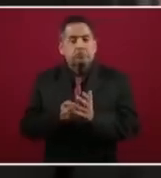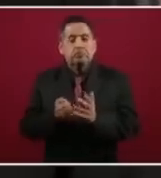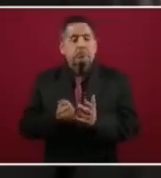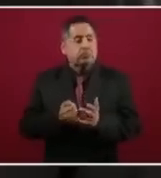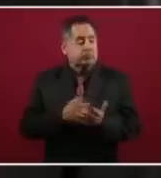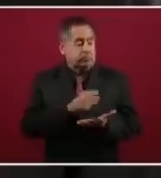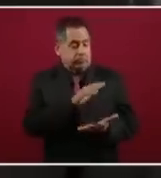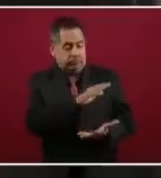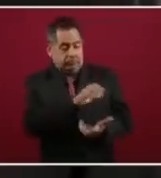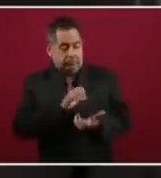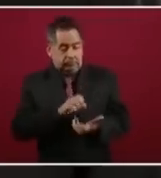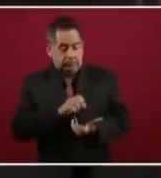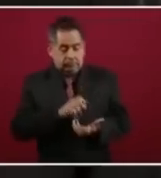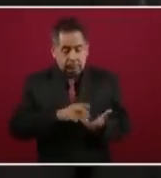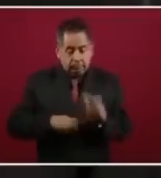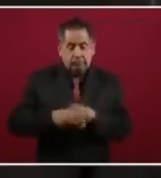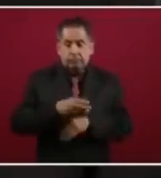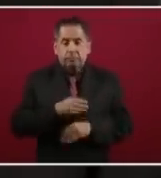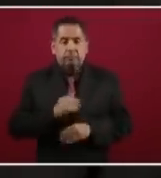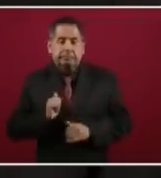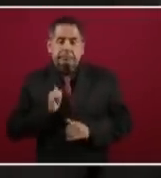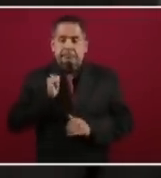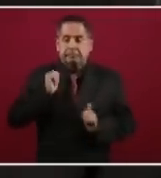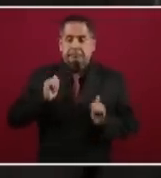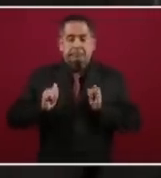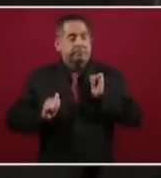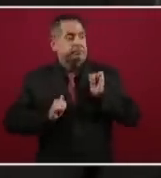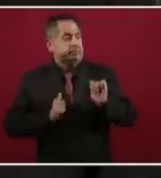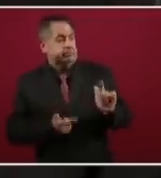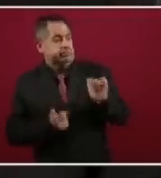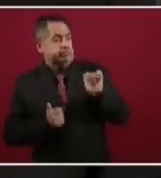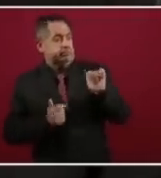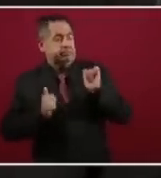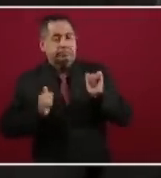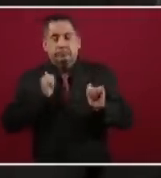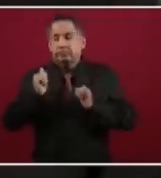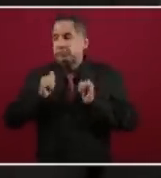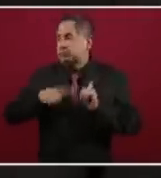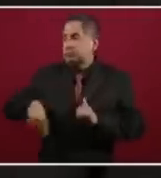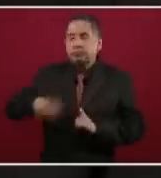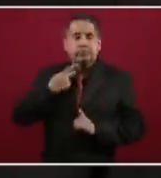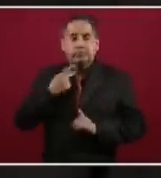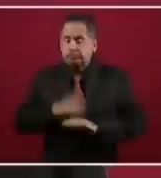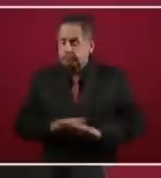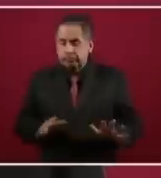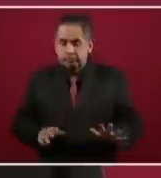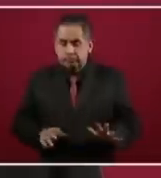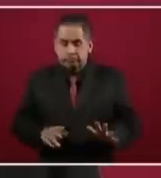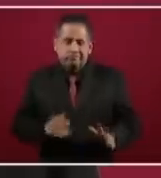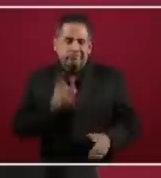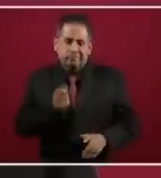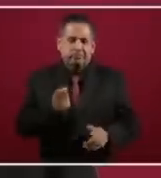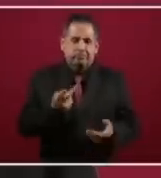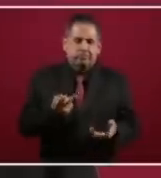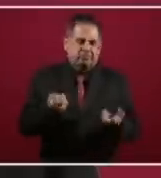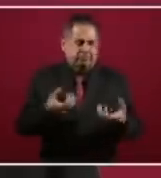utilizados para beneficio de políticos, que no se roben los impuestos,